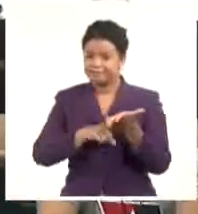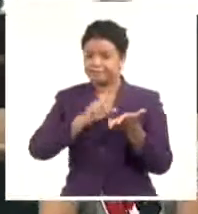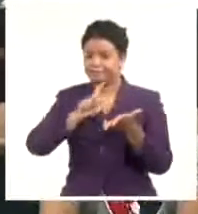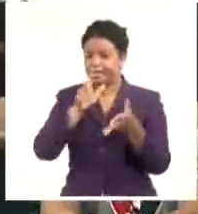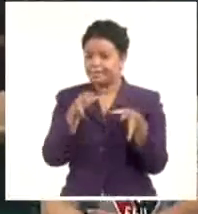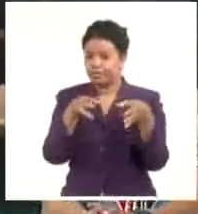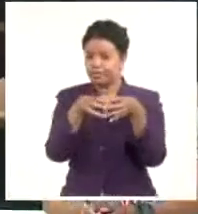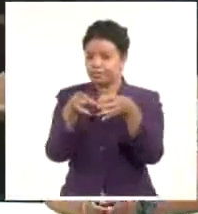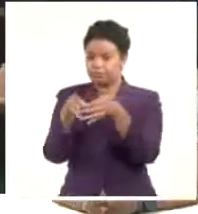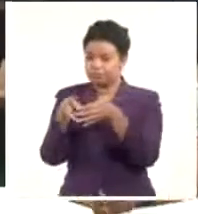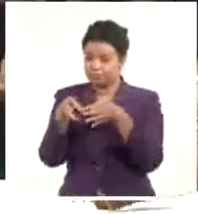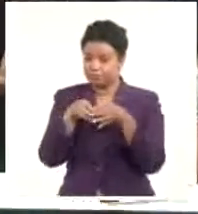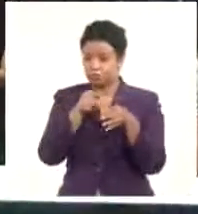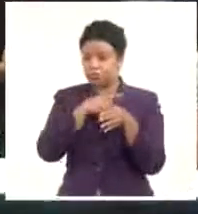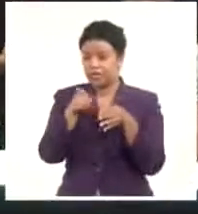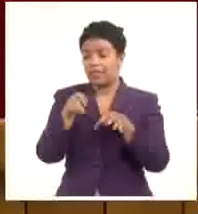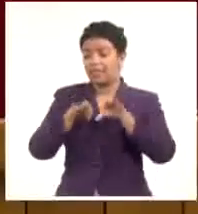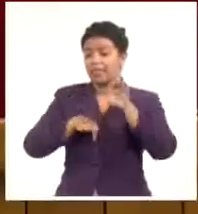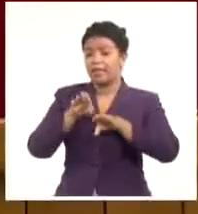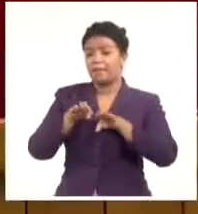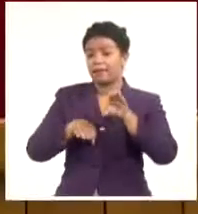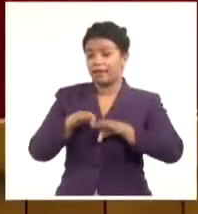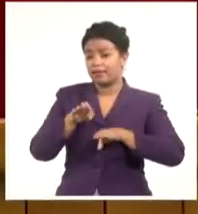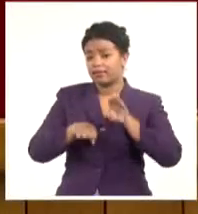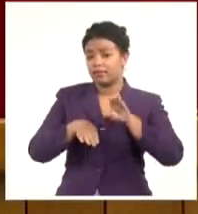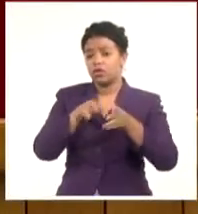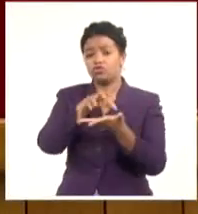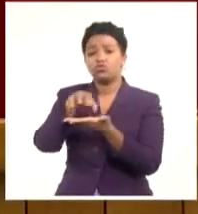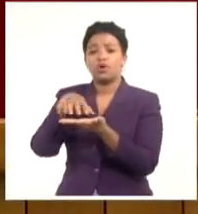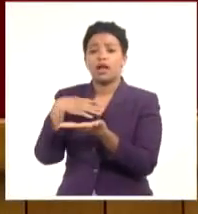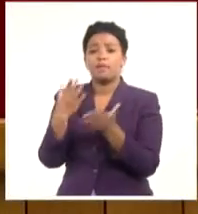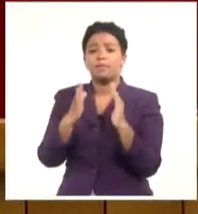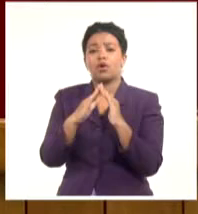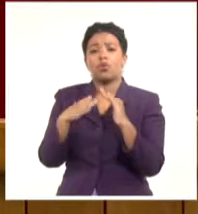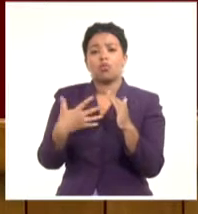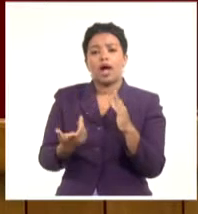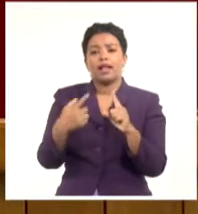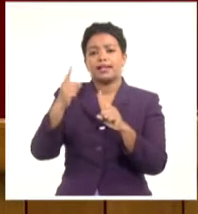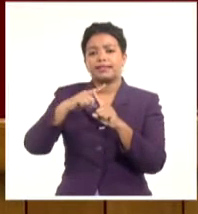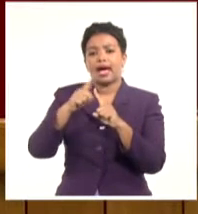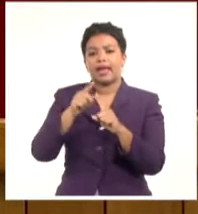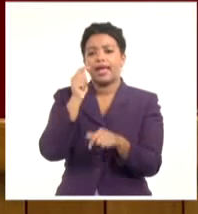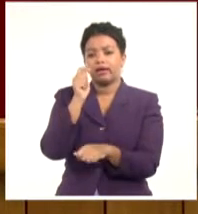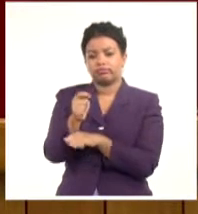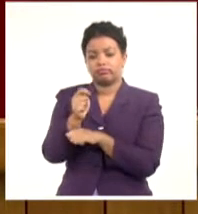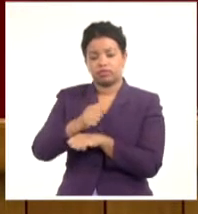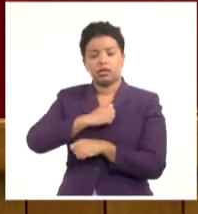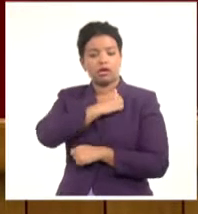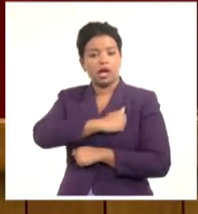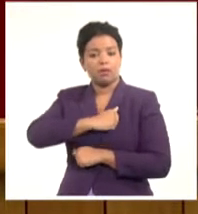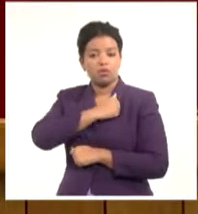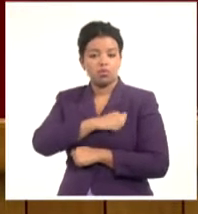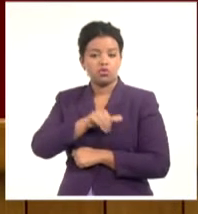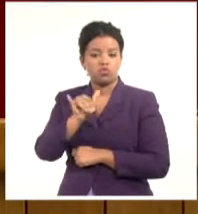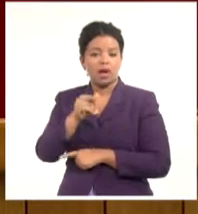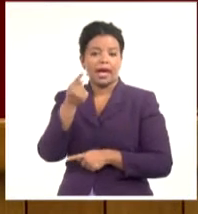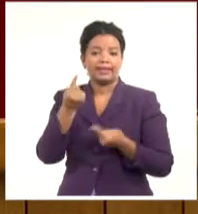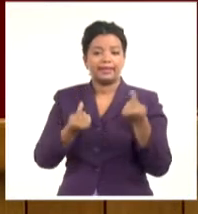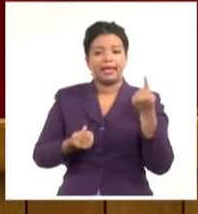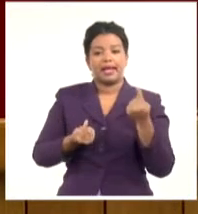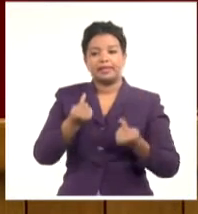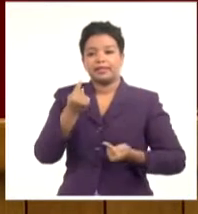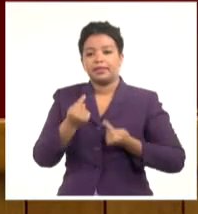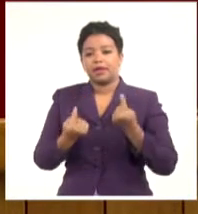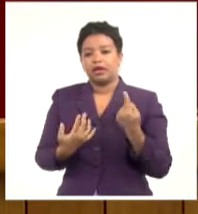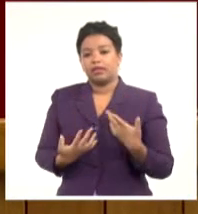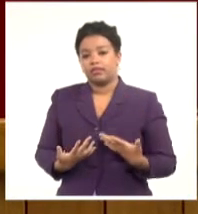según las posibilidades de cada territorio y a seguir potenciando la tarea Educando por Amor como alternativa para el